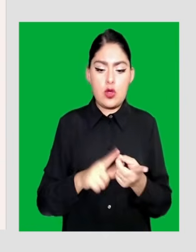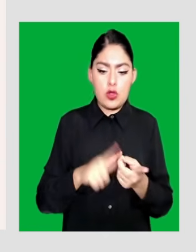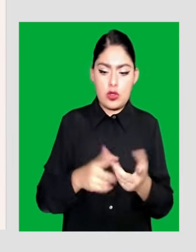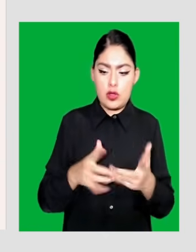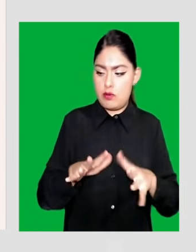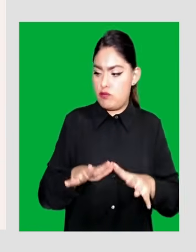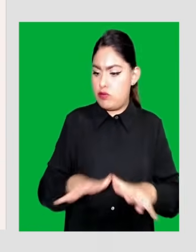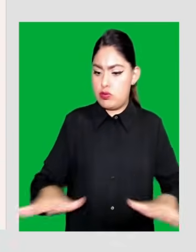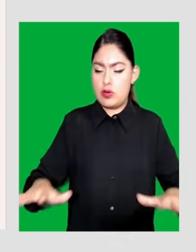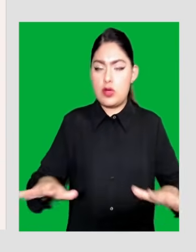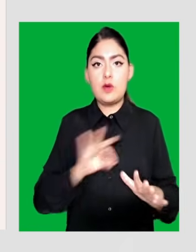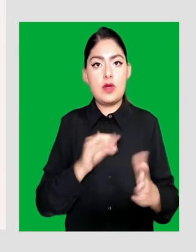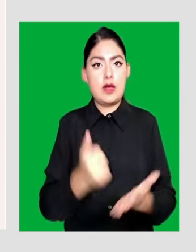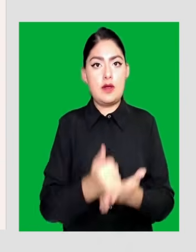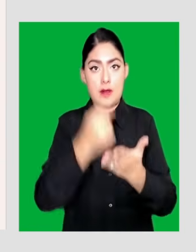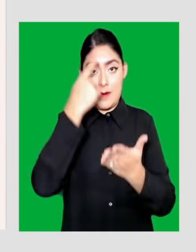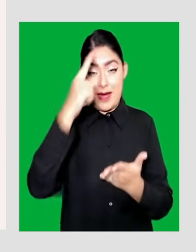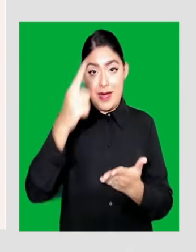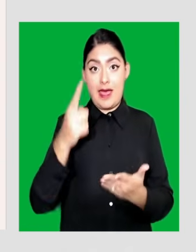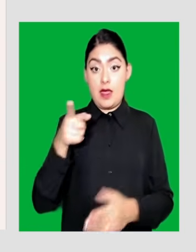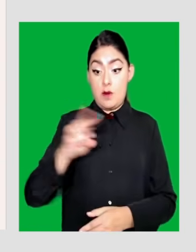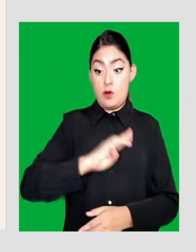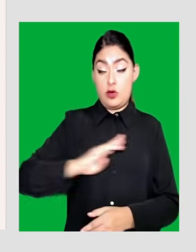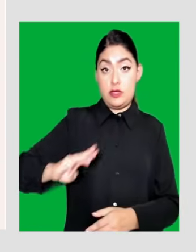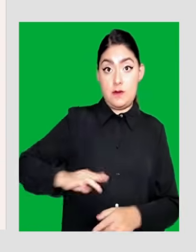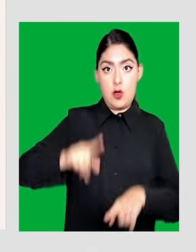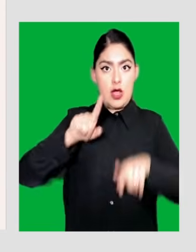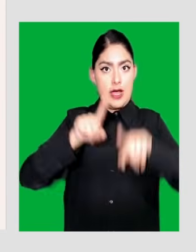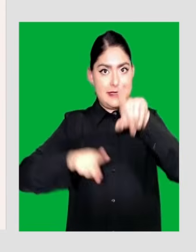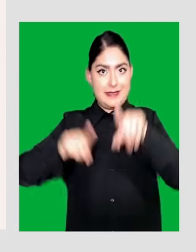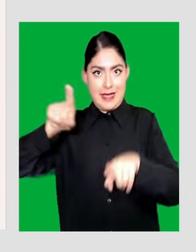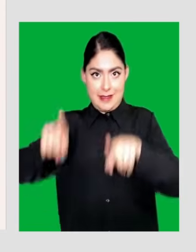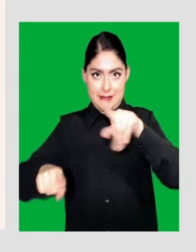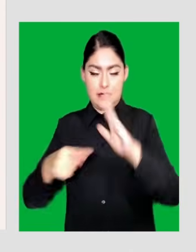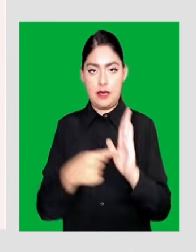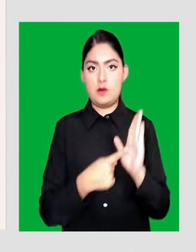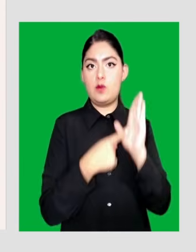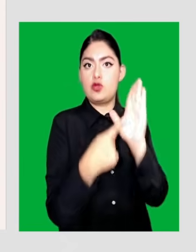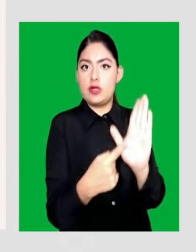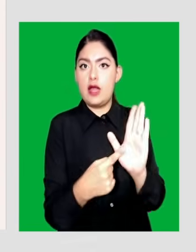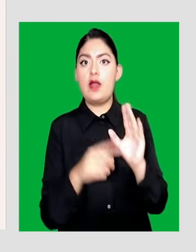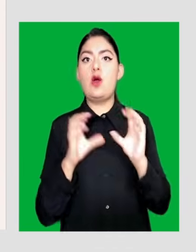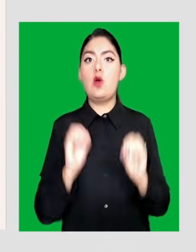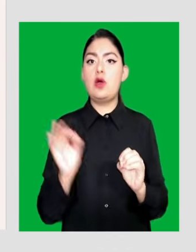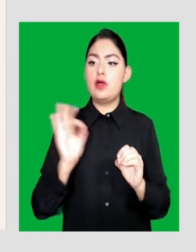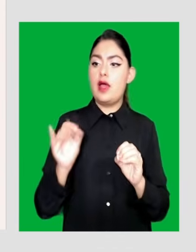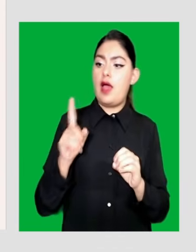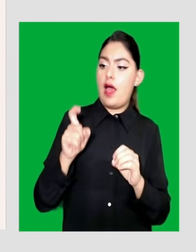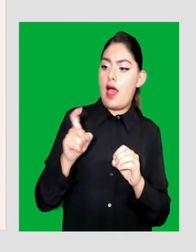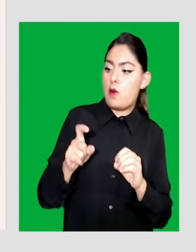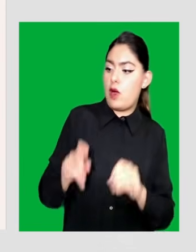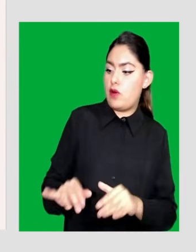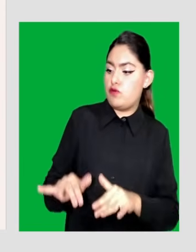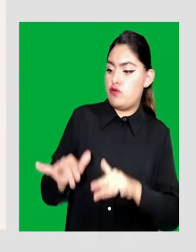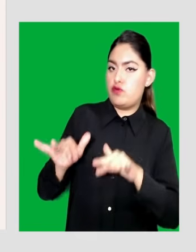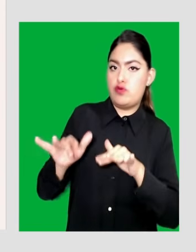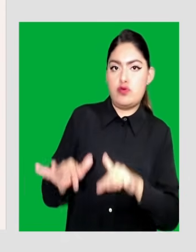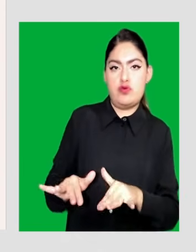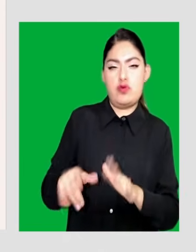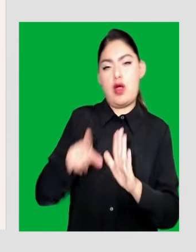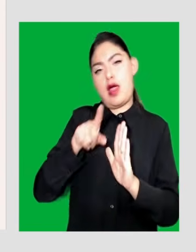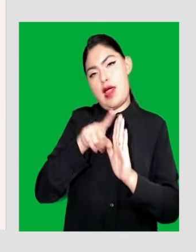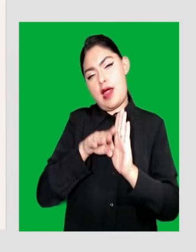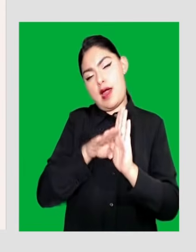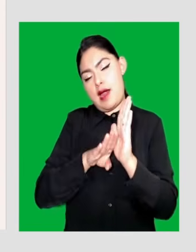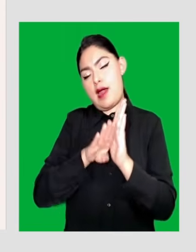espacio, como carreteras, ríos o parcelas de tierra. También es muy útil cuando trabajamos con datos que representan un